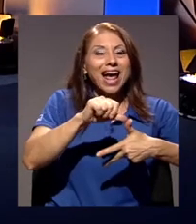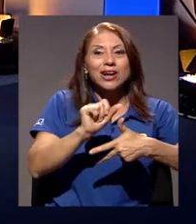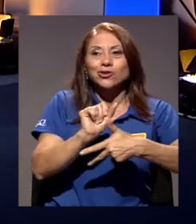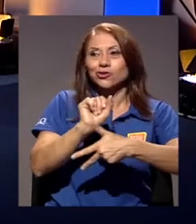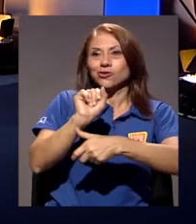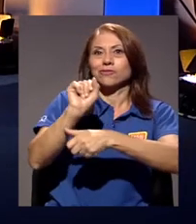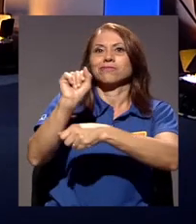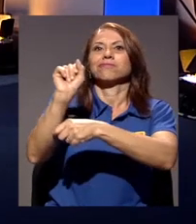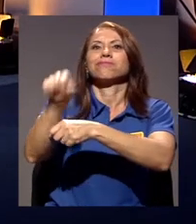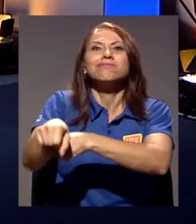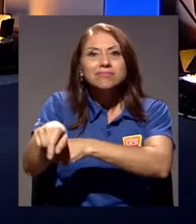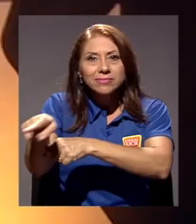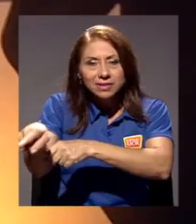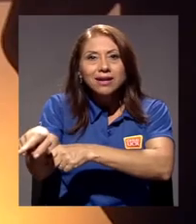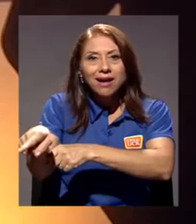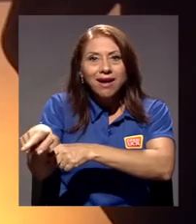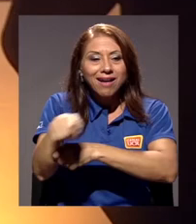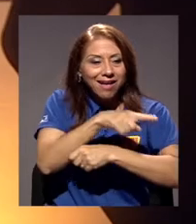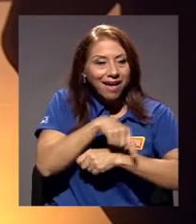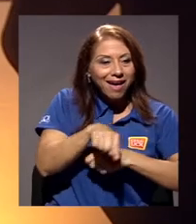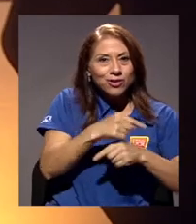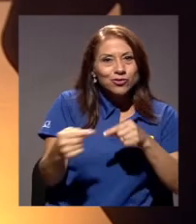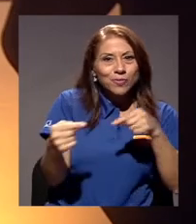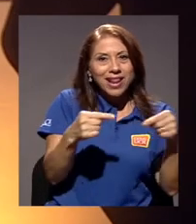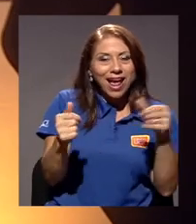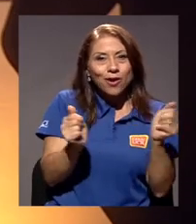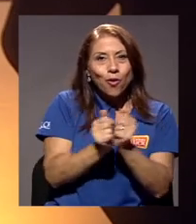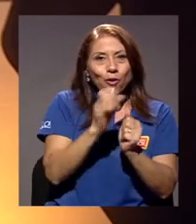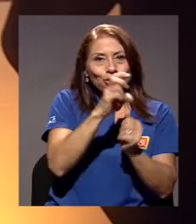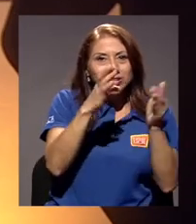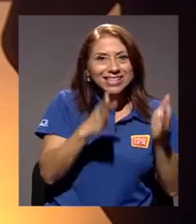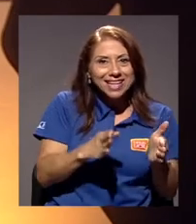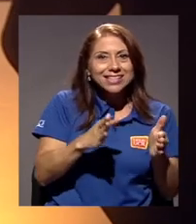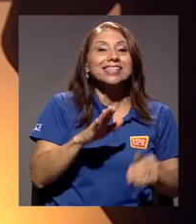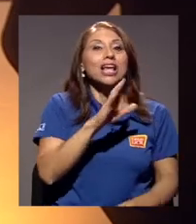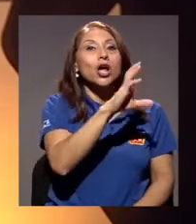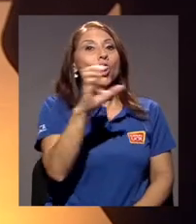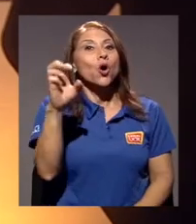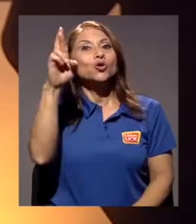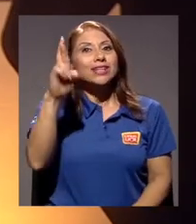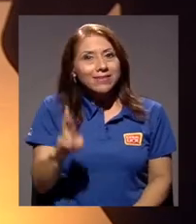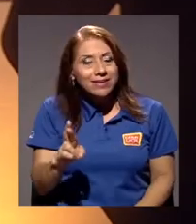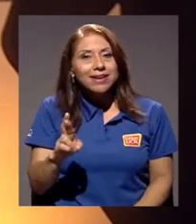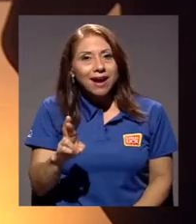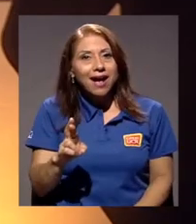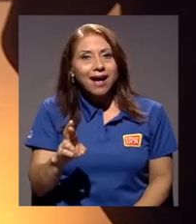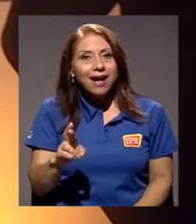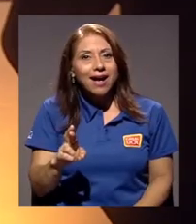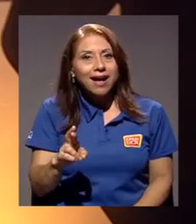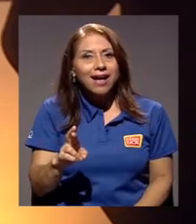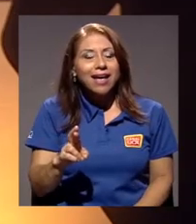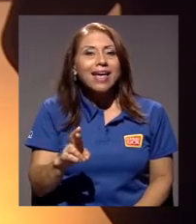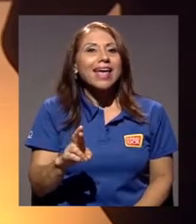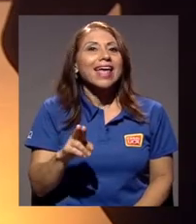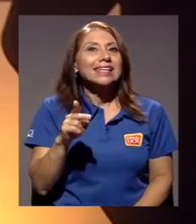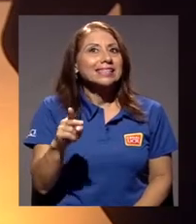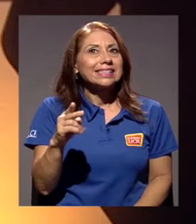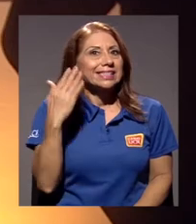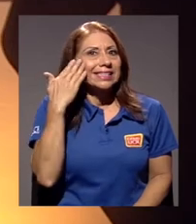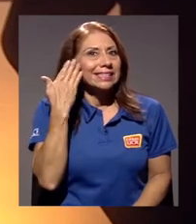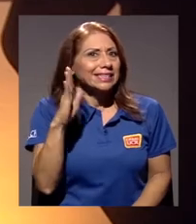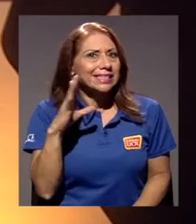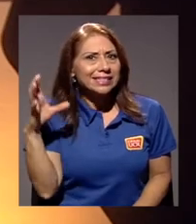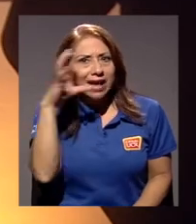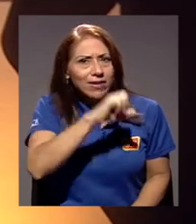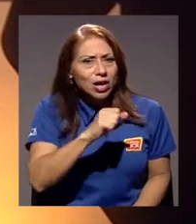cobos pelea costa rica que anda sin saberlo